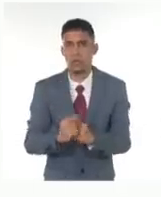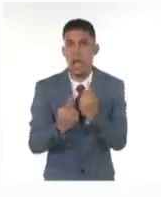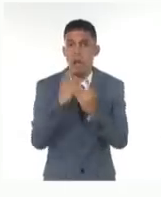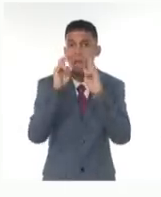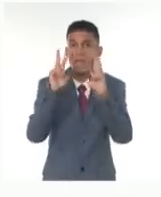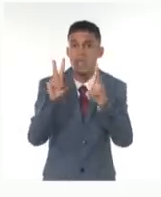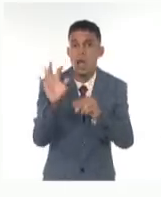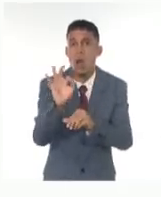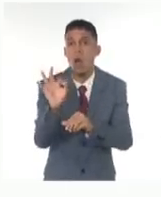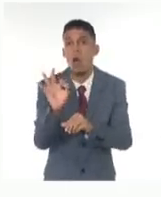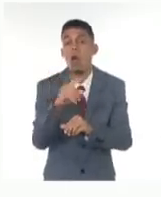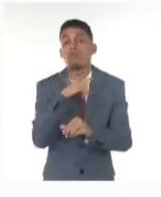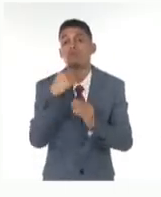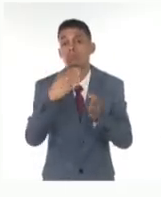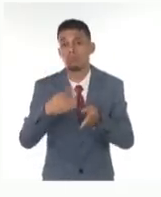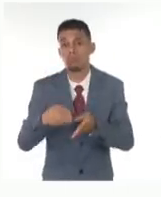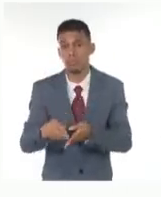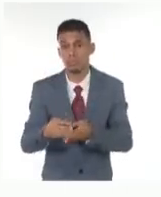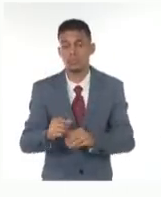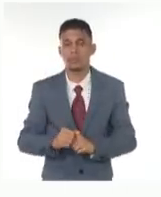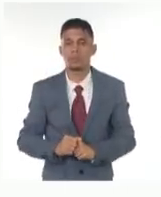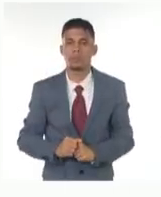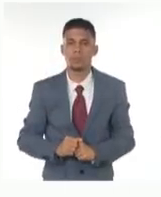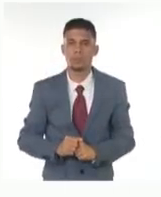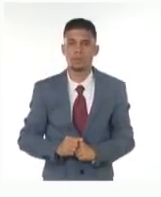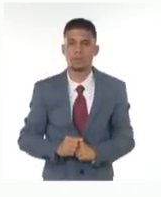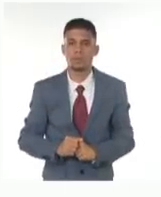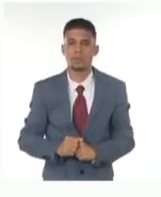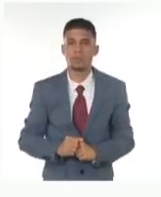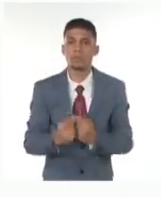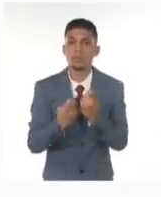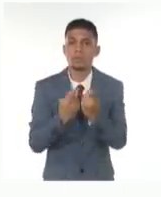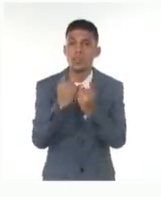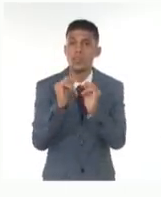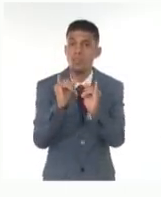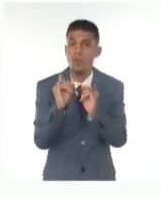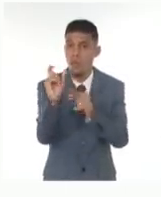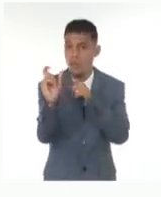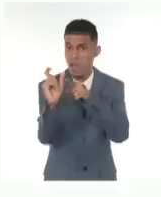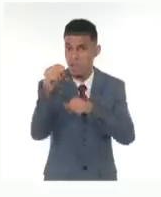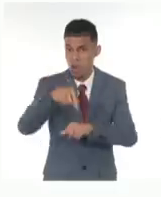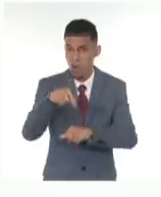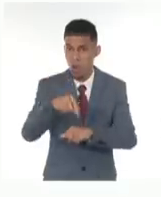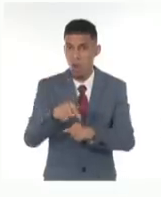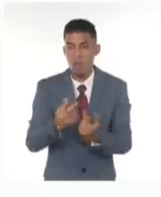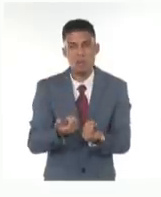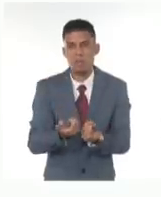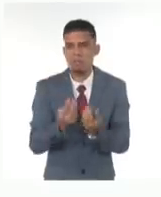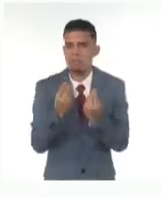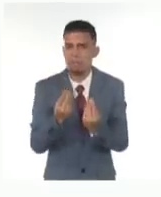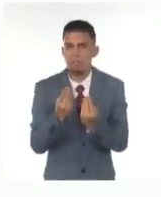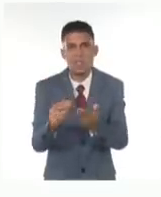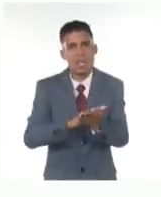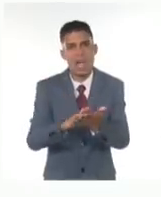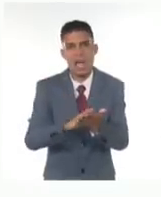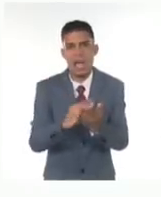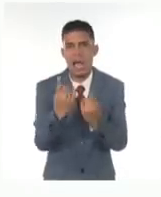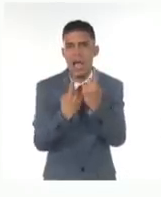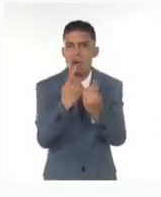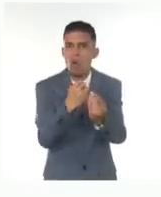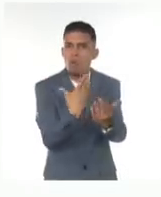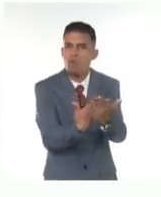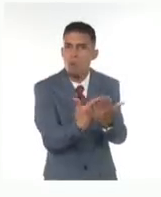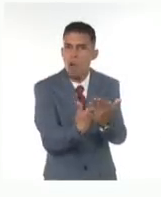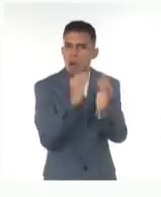triste noticia divulgada el 17 de febrero. Los datos obtenidos hasta la fecha son insuficientes para corroborar la verdad de